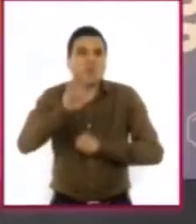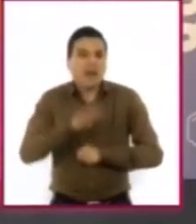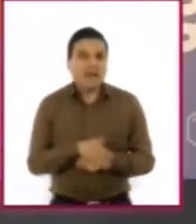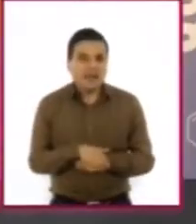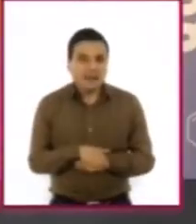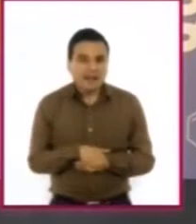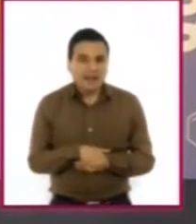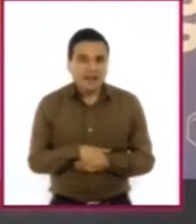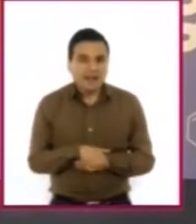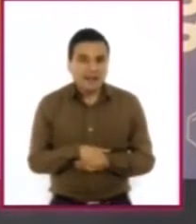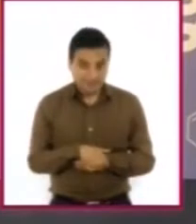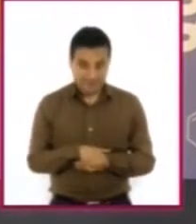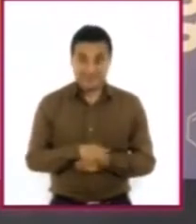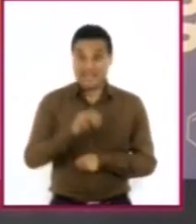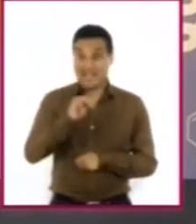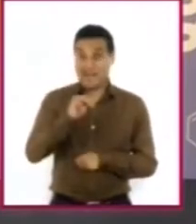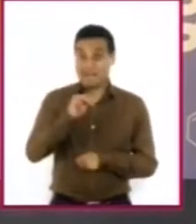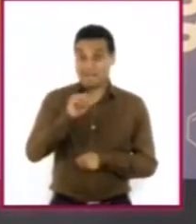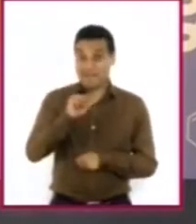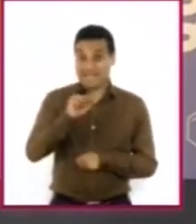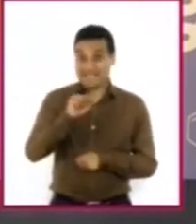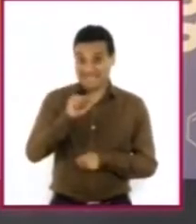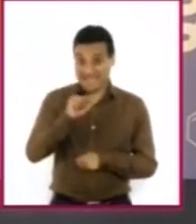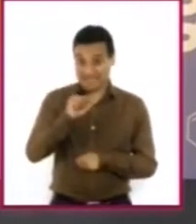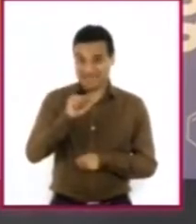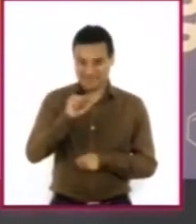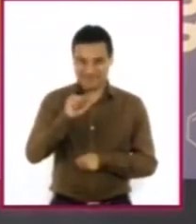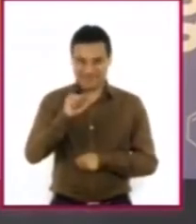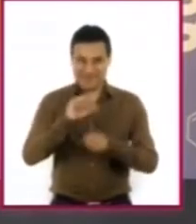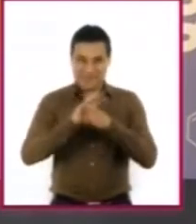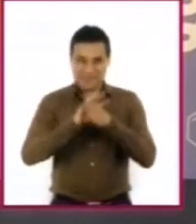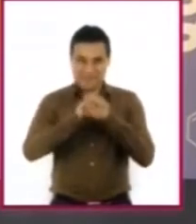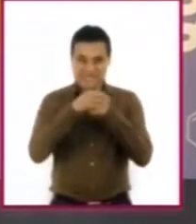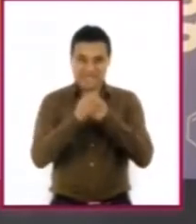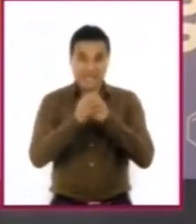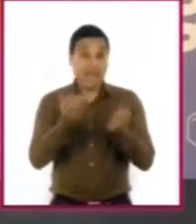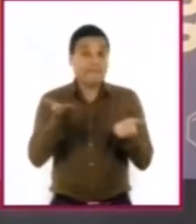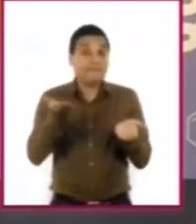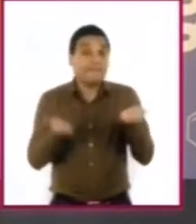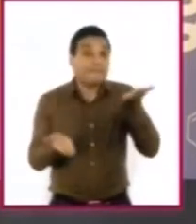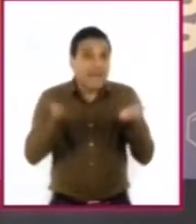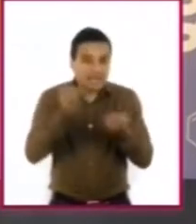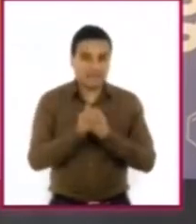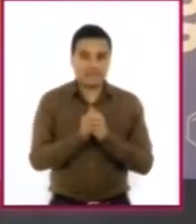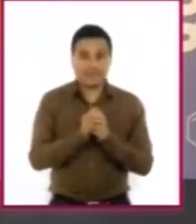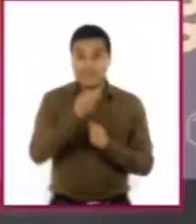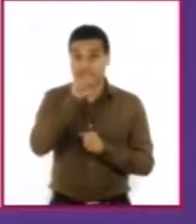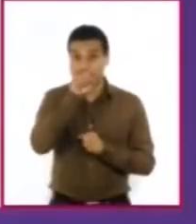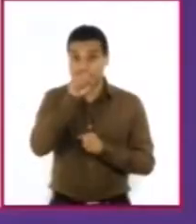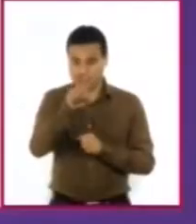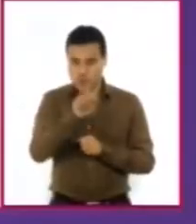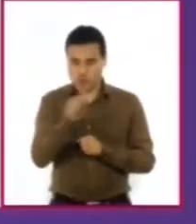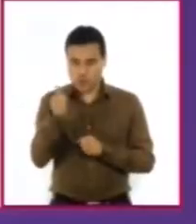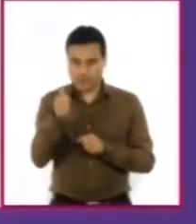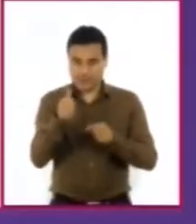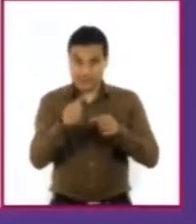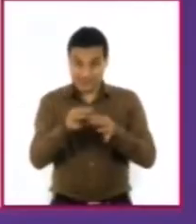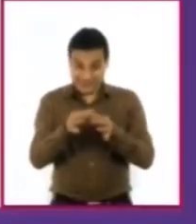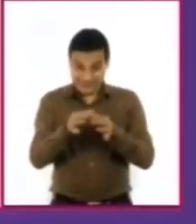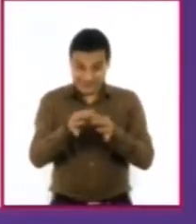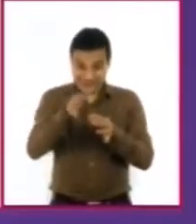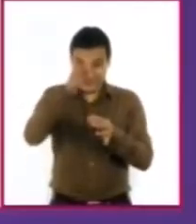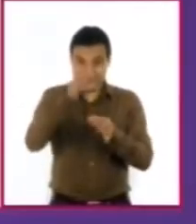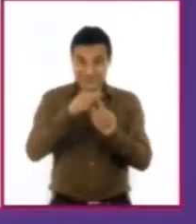Exactamente, la masa con la balanza, en sus diferentes modelos, y el volumen con recipientes graduados.